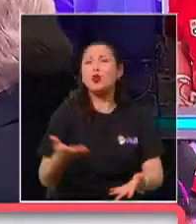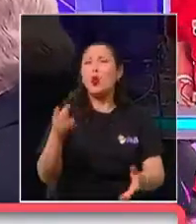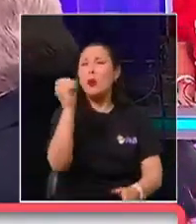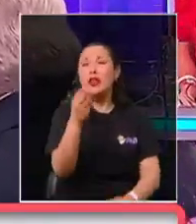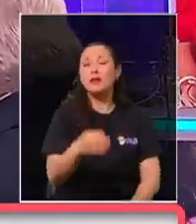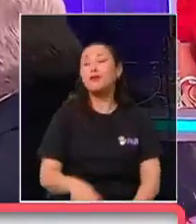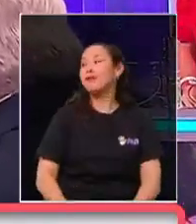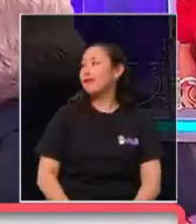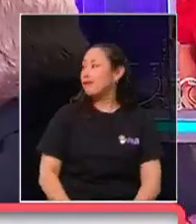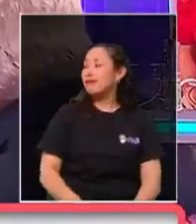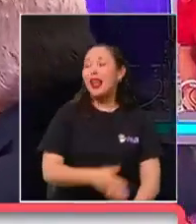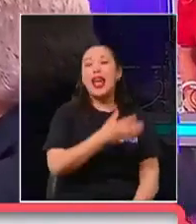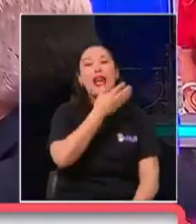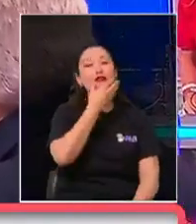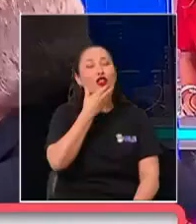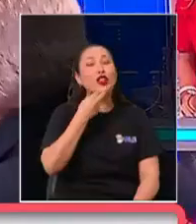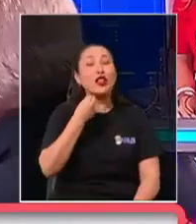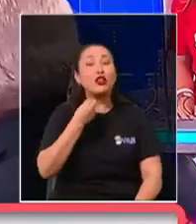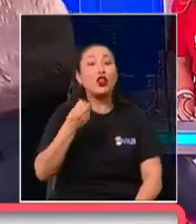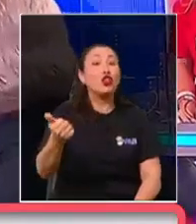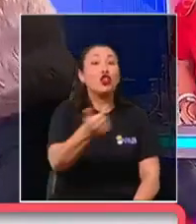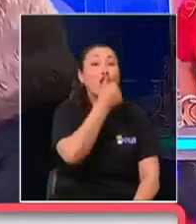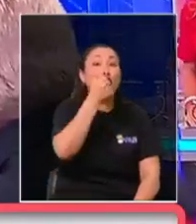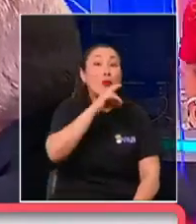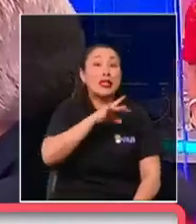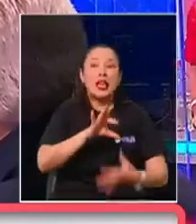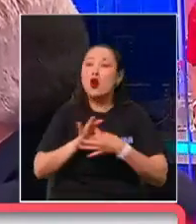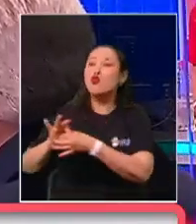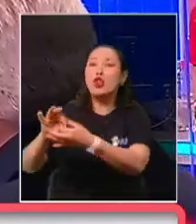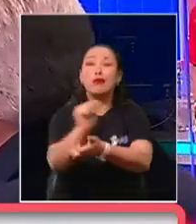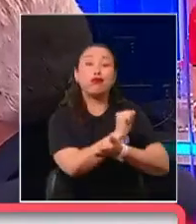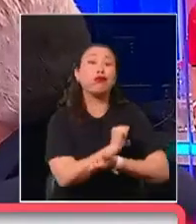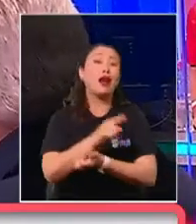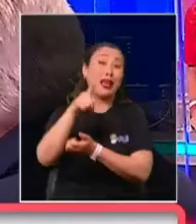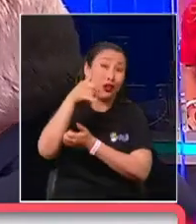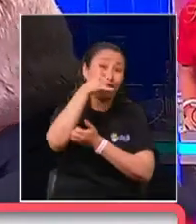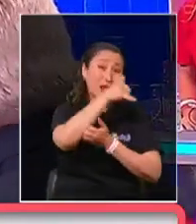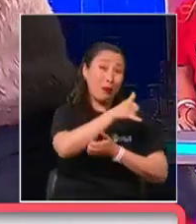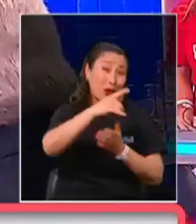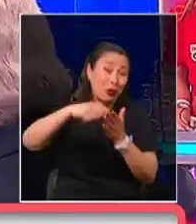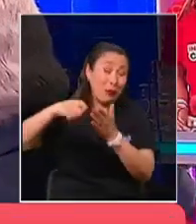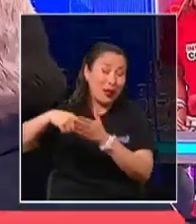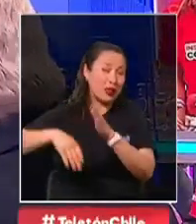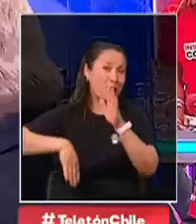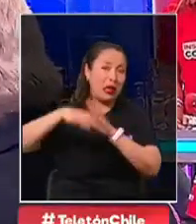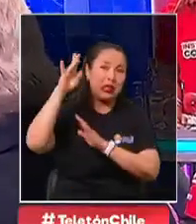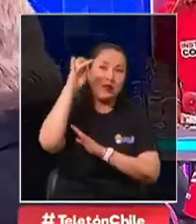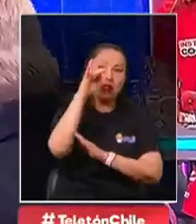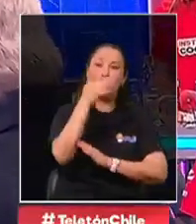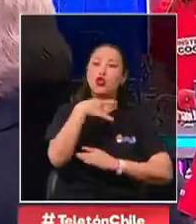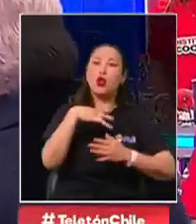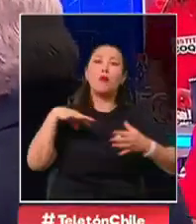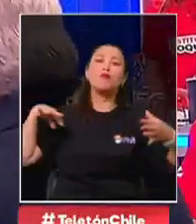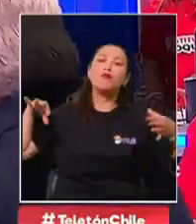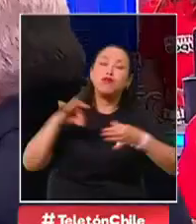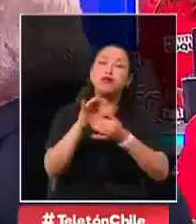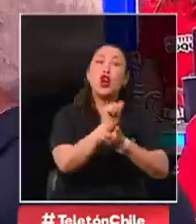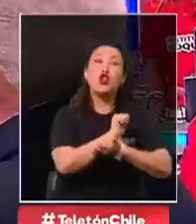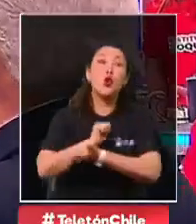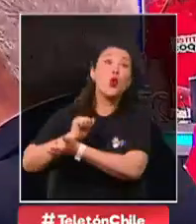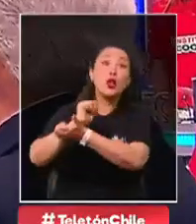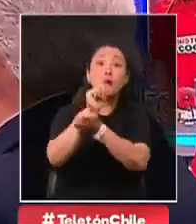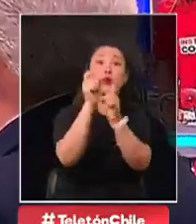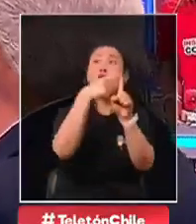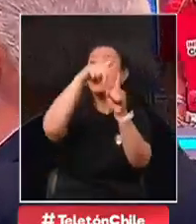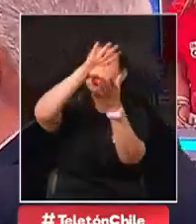es como nos unimos más como chilenos, sobre todo en este tiempo que está complicada la cosa, es cuando más nos unimos personas que están afuera